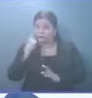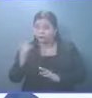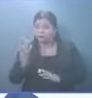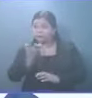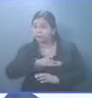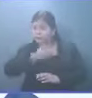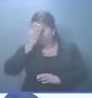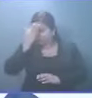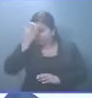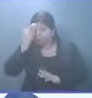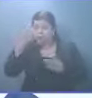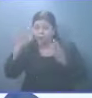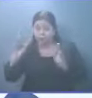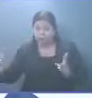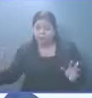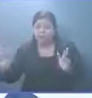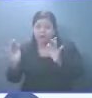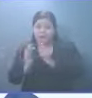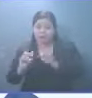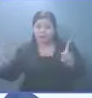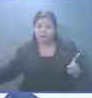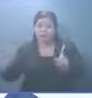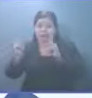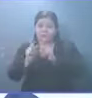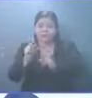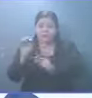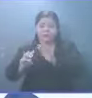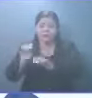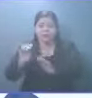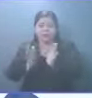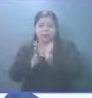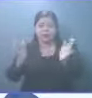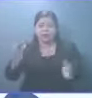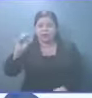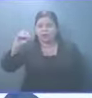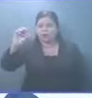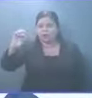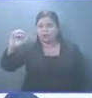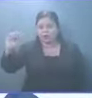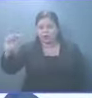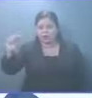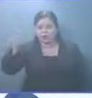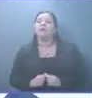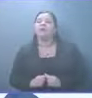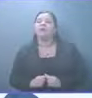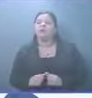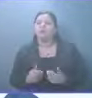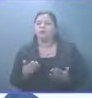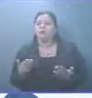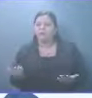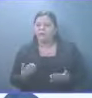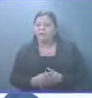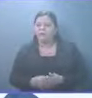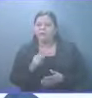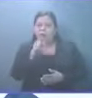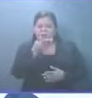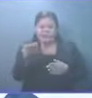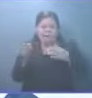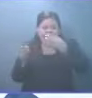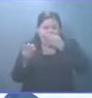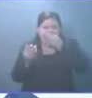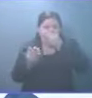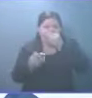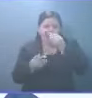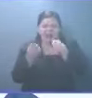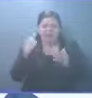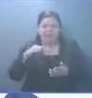que se reunió con el secretario general de la OEA, célebre personaje el señor Almagro. Una cosa es que el